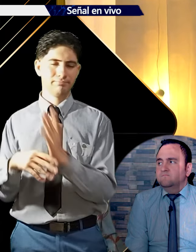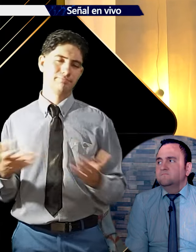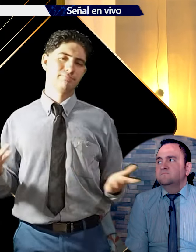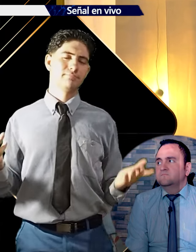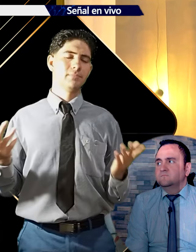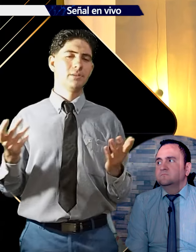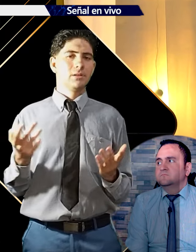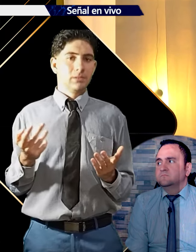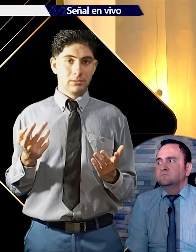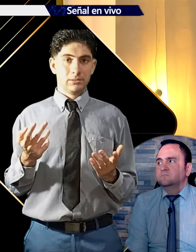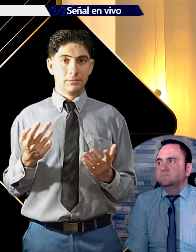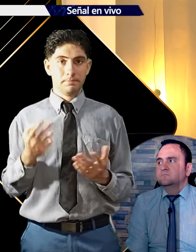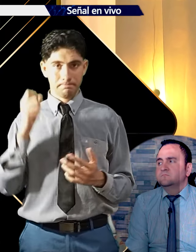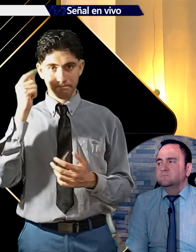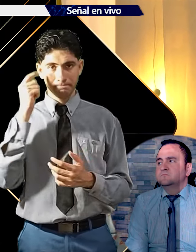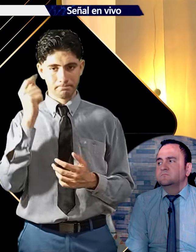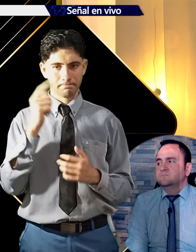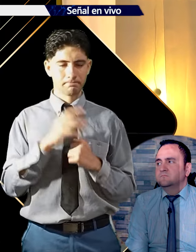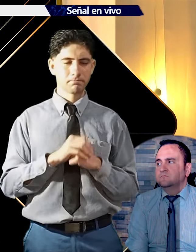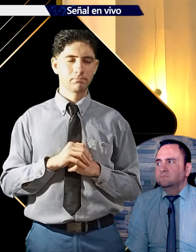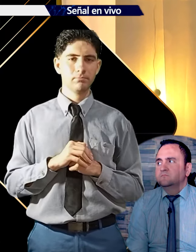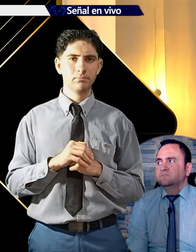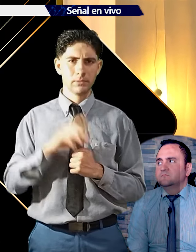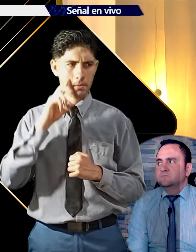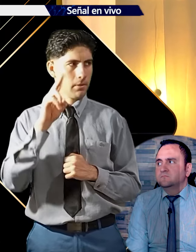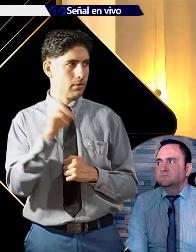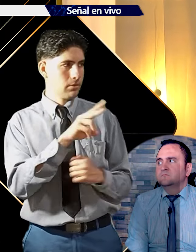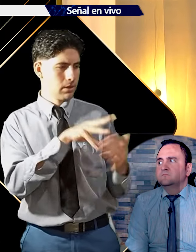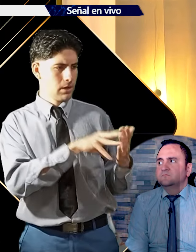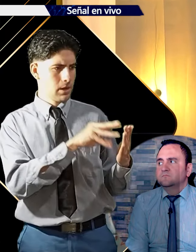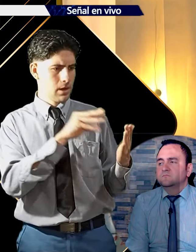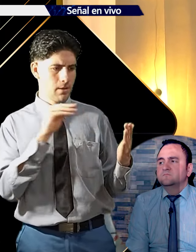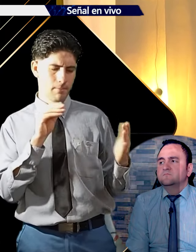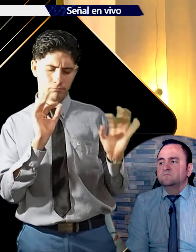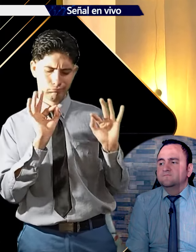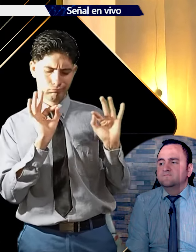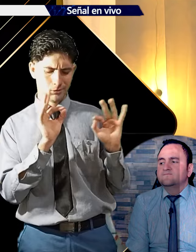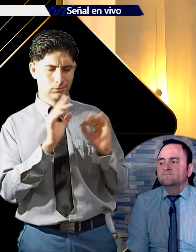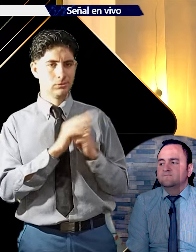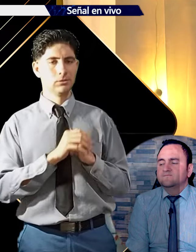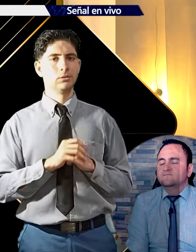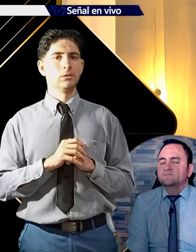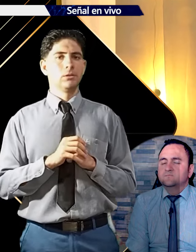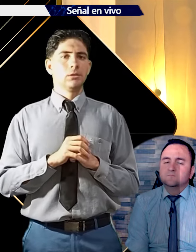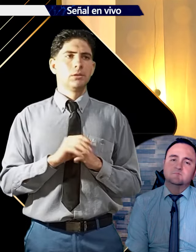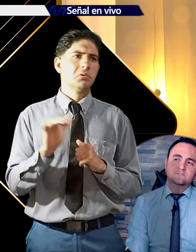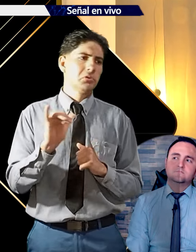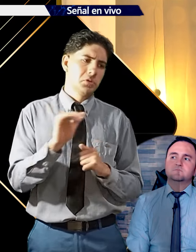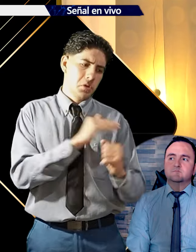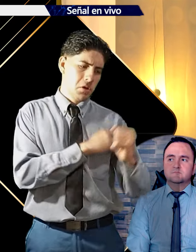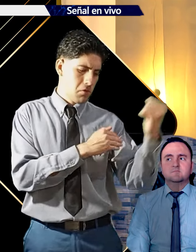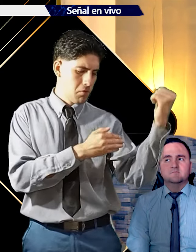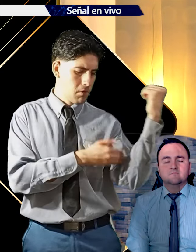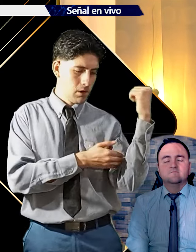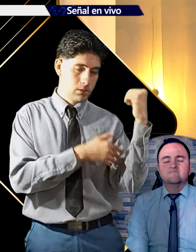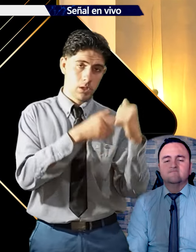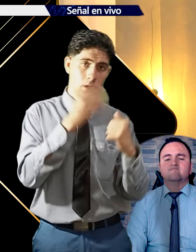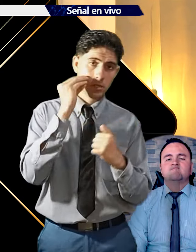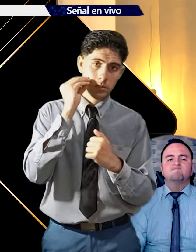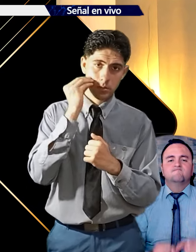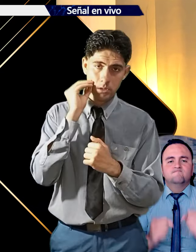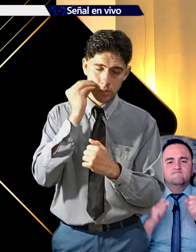nuestros adolescentes en la iglesia, nuestros jóvenes, nos vean a los ancianos de verdad como ese ejemplo. Y que aunque no tengamos tengamos las